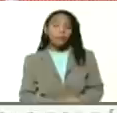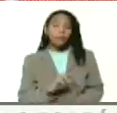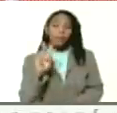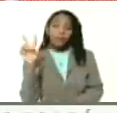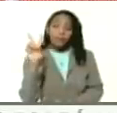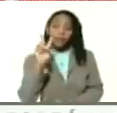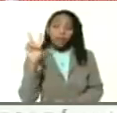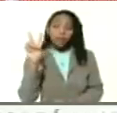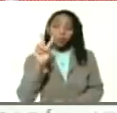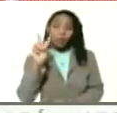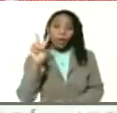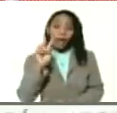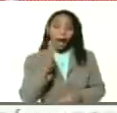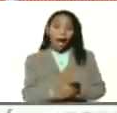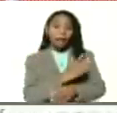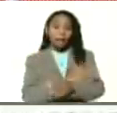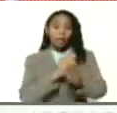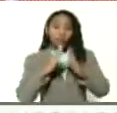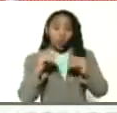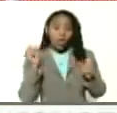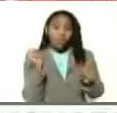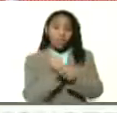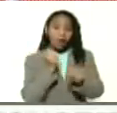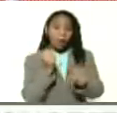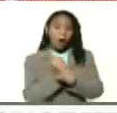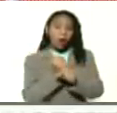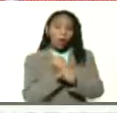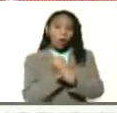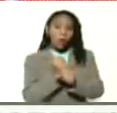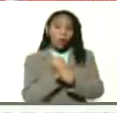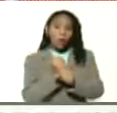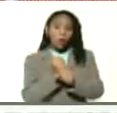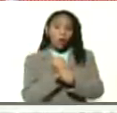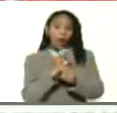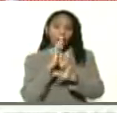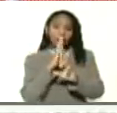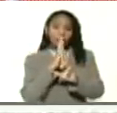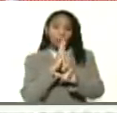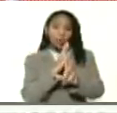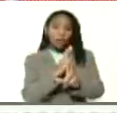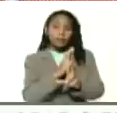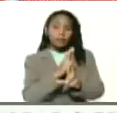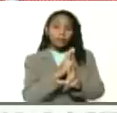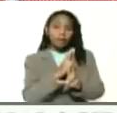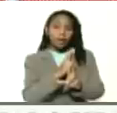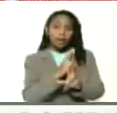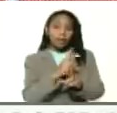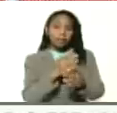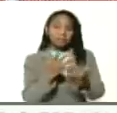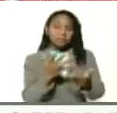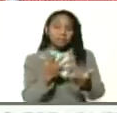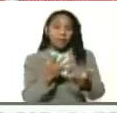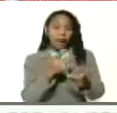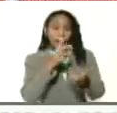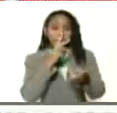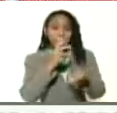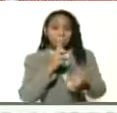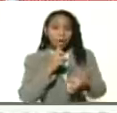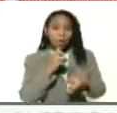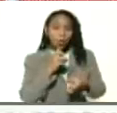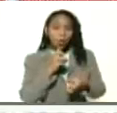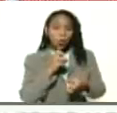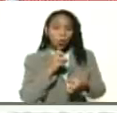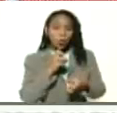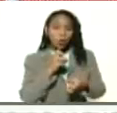Venezuela, ante todas sus gestiones, la respuesta del banco